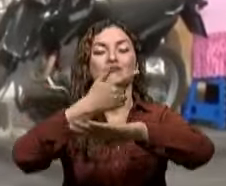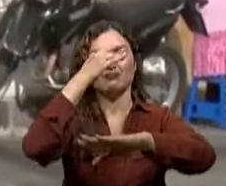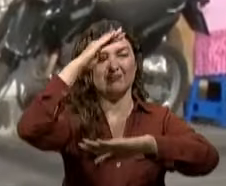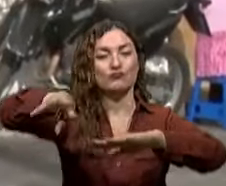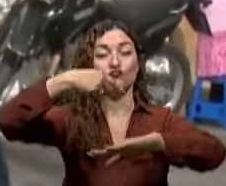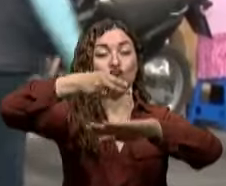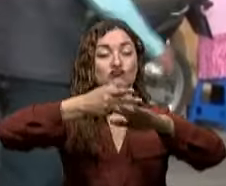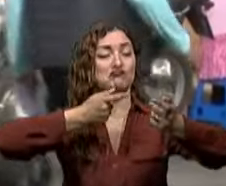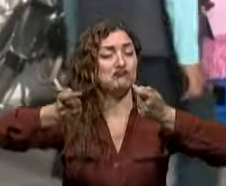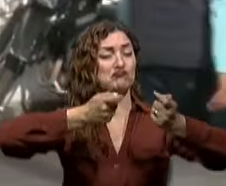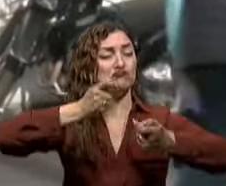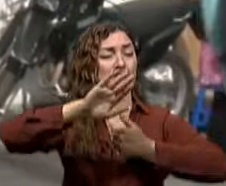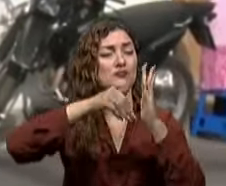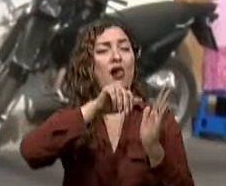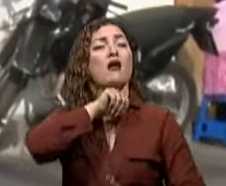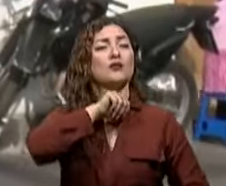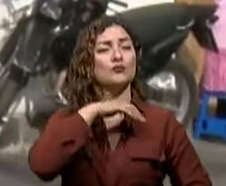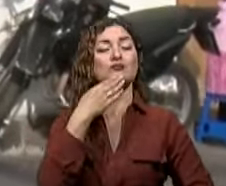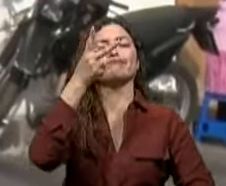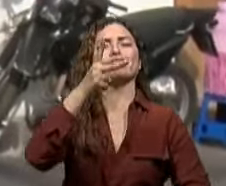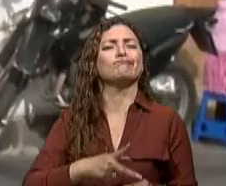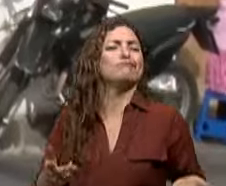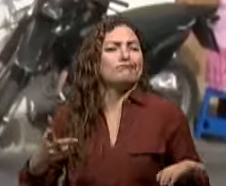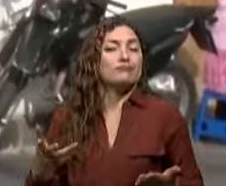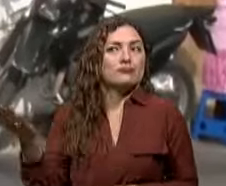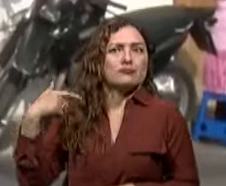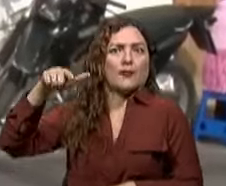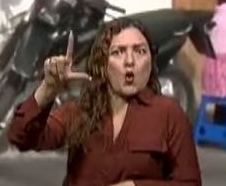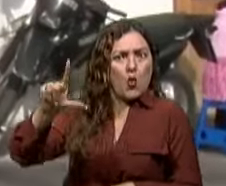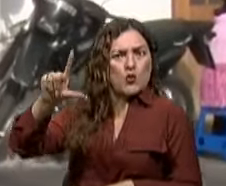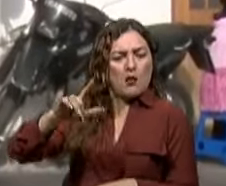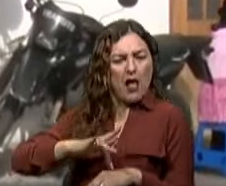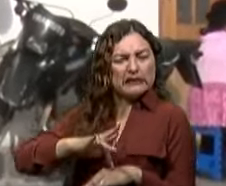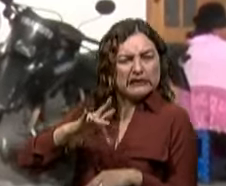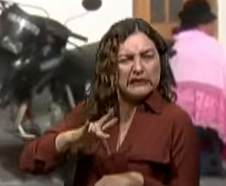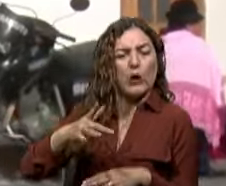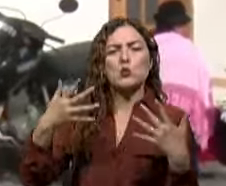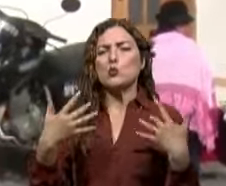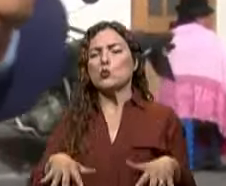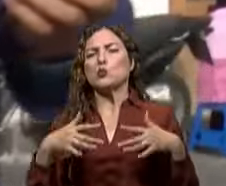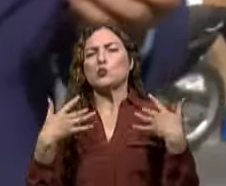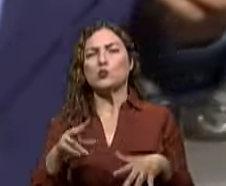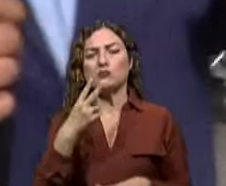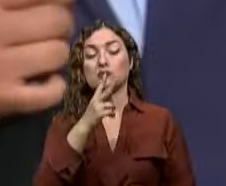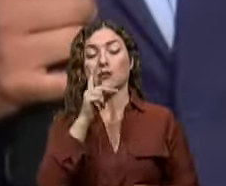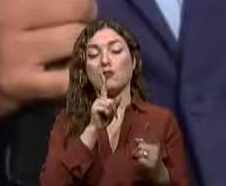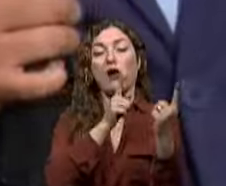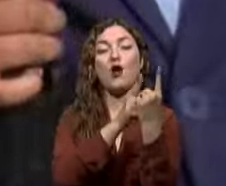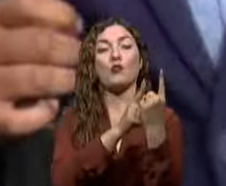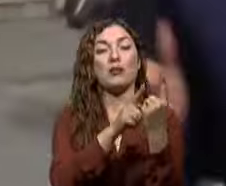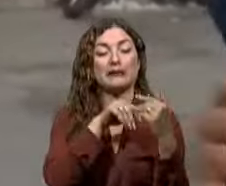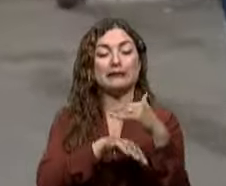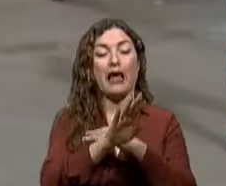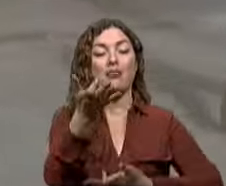intensificado controles antidelincuenciales. Y esto a raíz de que durante la madrugada de este lunes se presenció un asalto a una